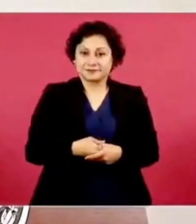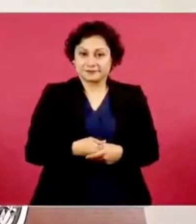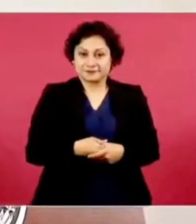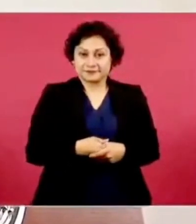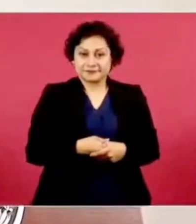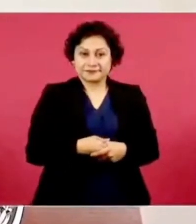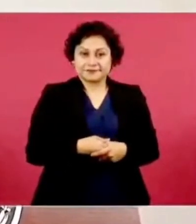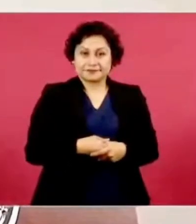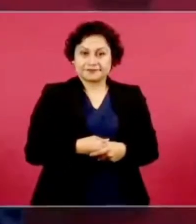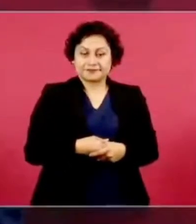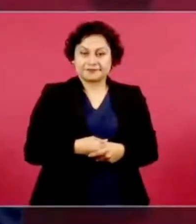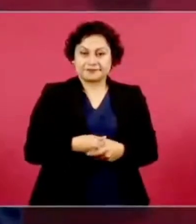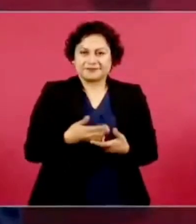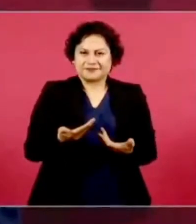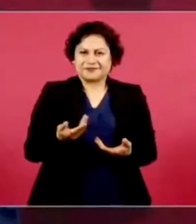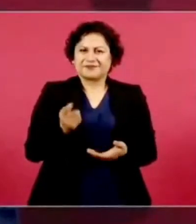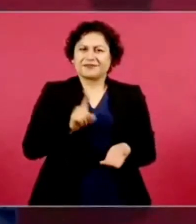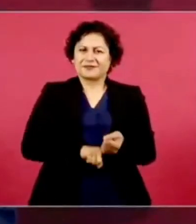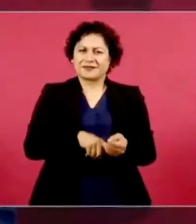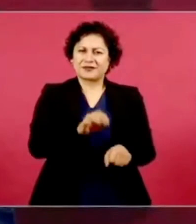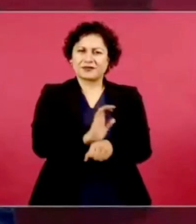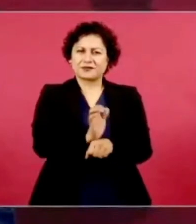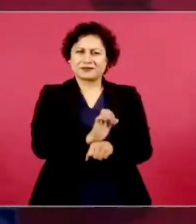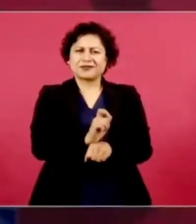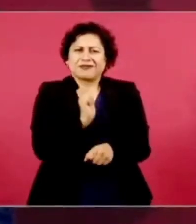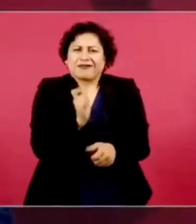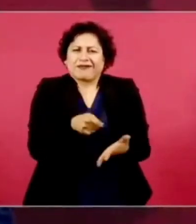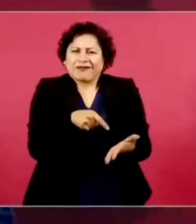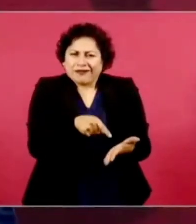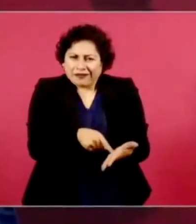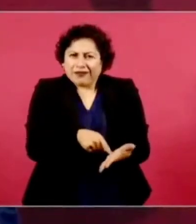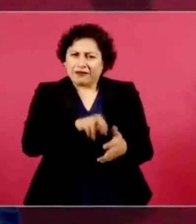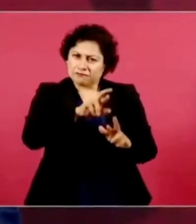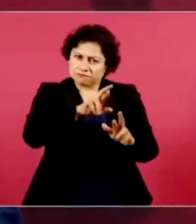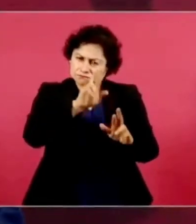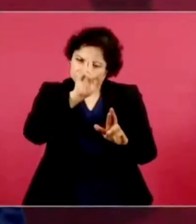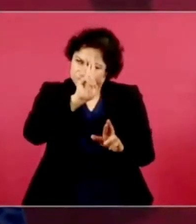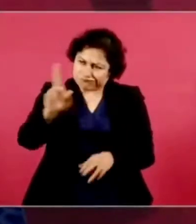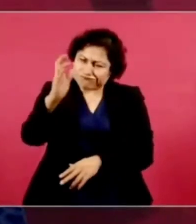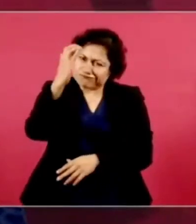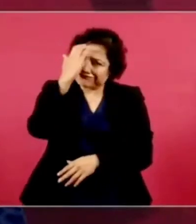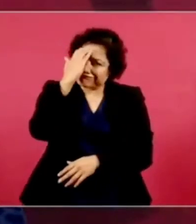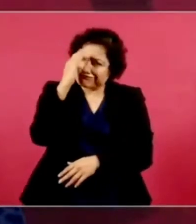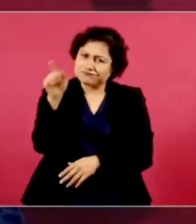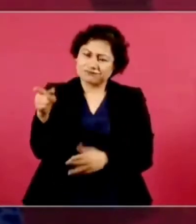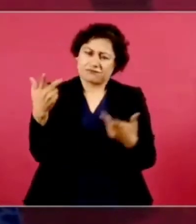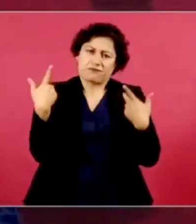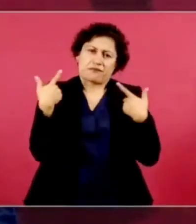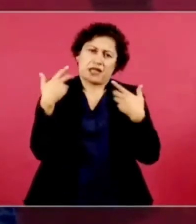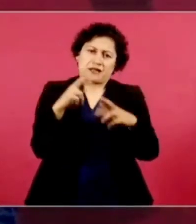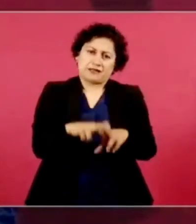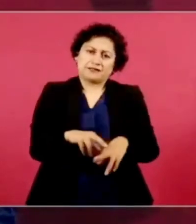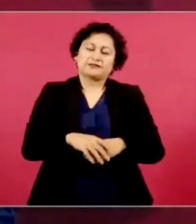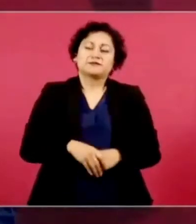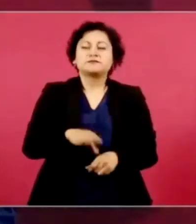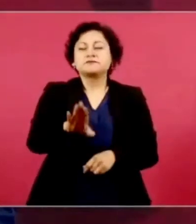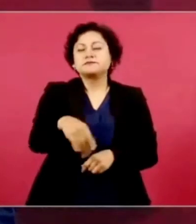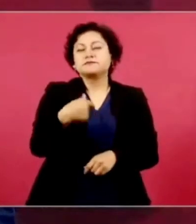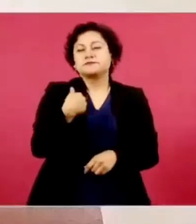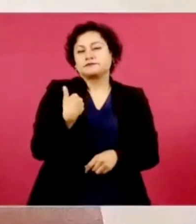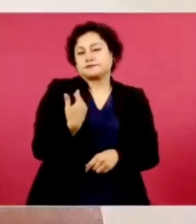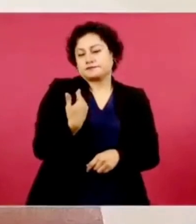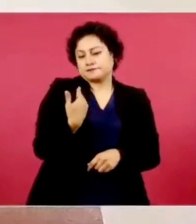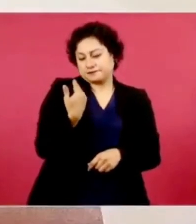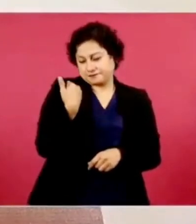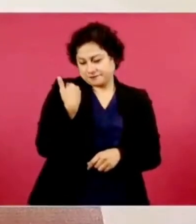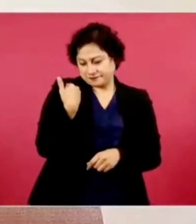un reconocimiento a los maestros. En mi último libro yo recuerdo a mis maestros de primaria,